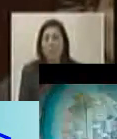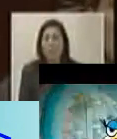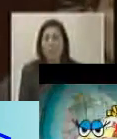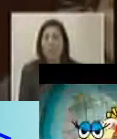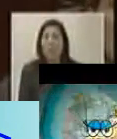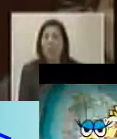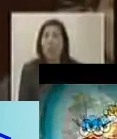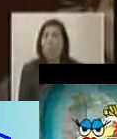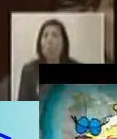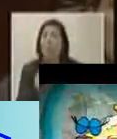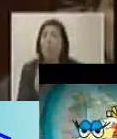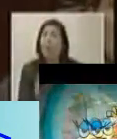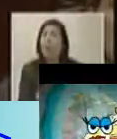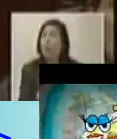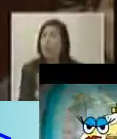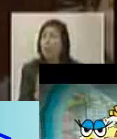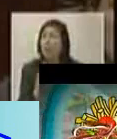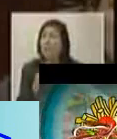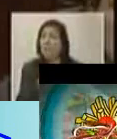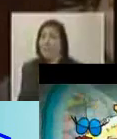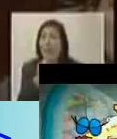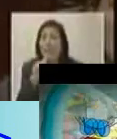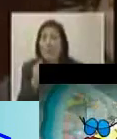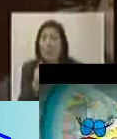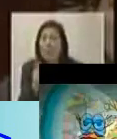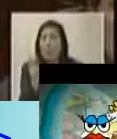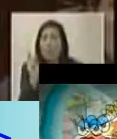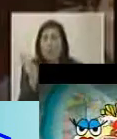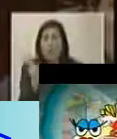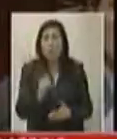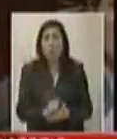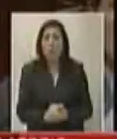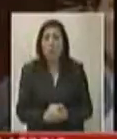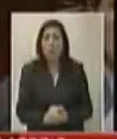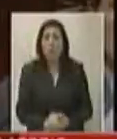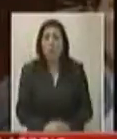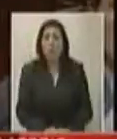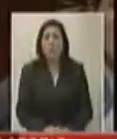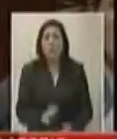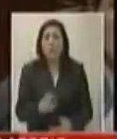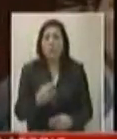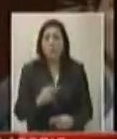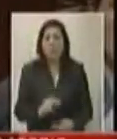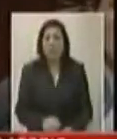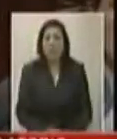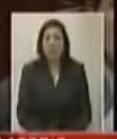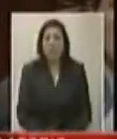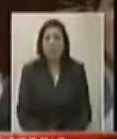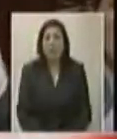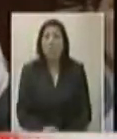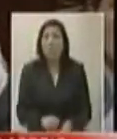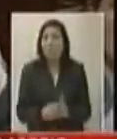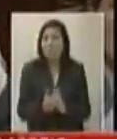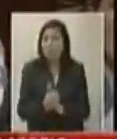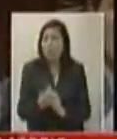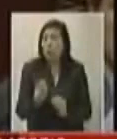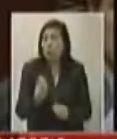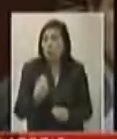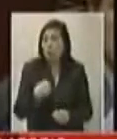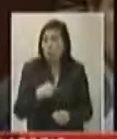¿Cómo va a ser para evaluar a 100.000 maestros por año? ¿Le están solicitando si en países con mayor experiencia que el